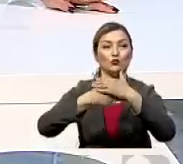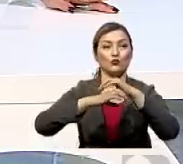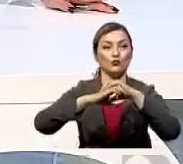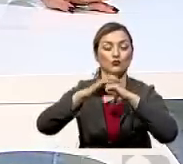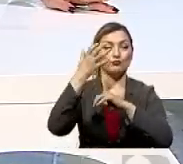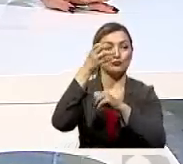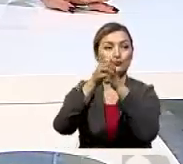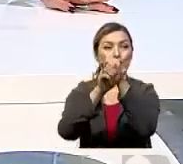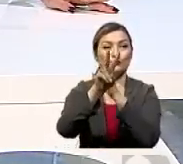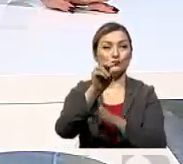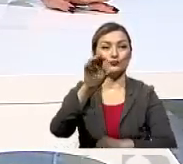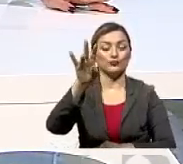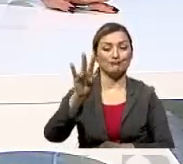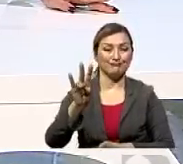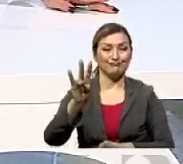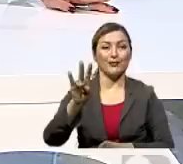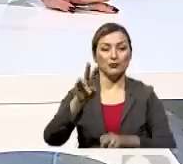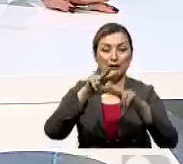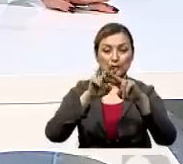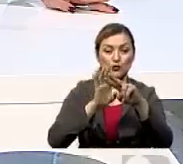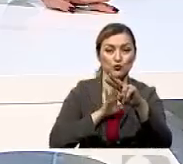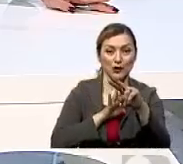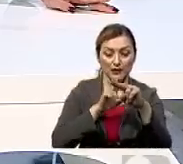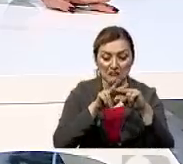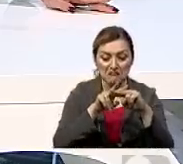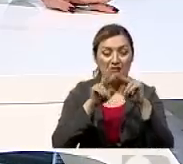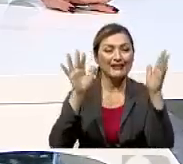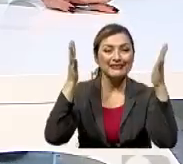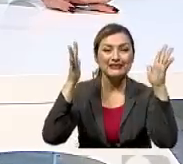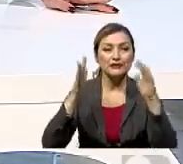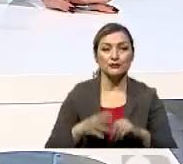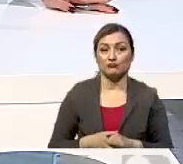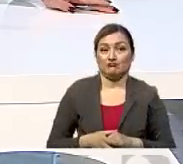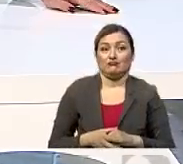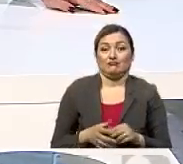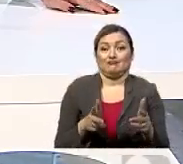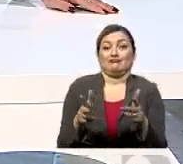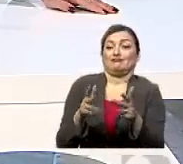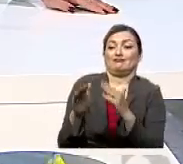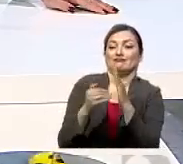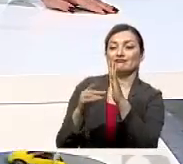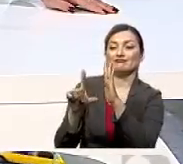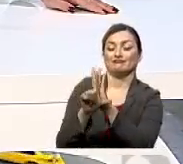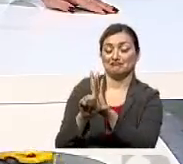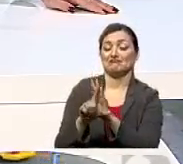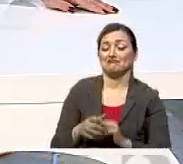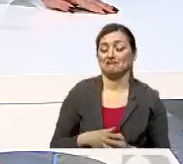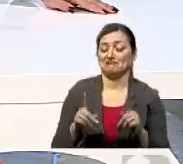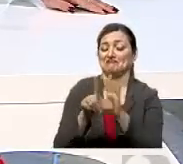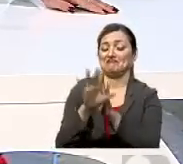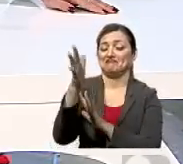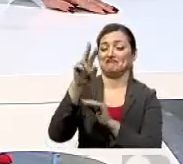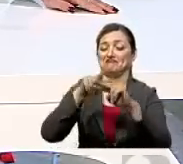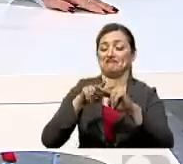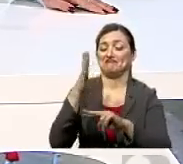desde el año 2007, no estaban hechas la revisión técnica vehicular. Entonces, en teoría, estaban circulando de forma ilegal en la ciudad y esto también